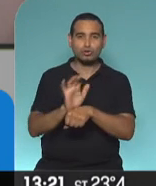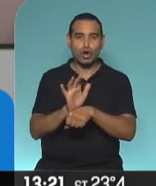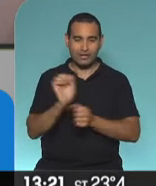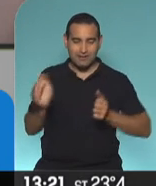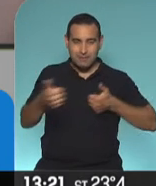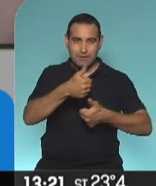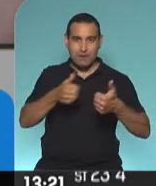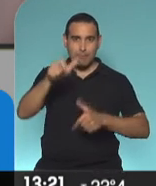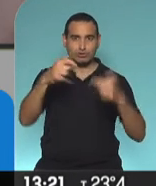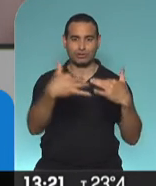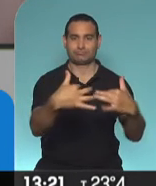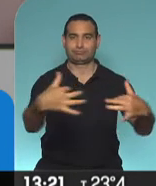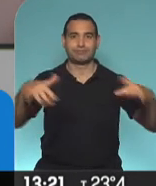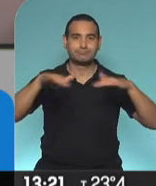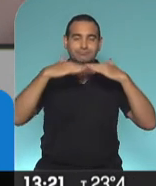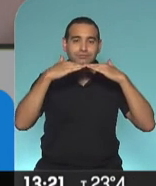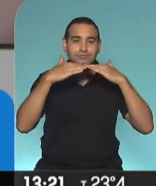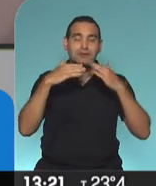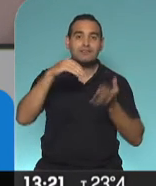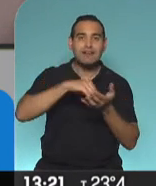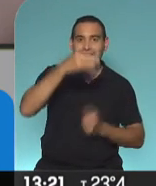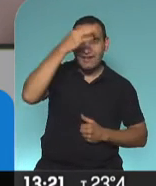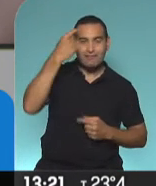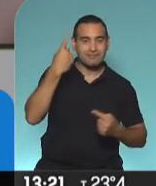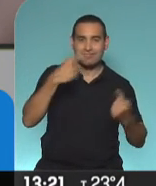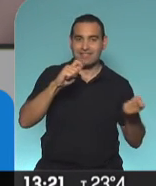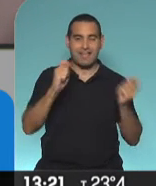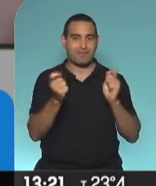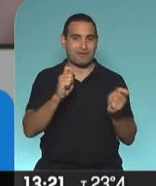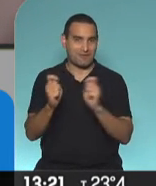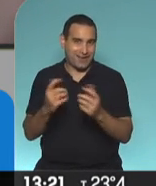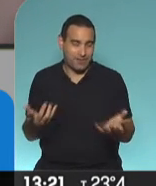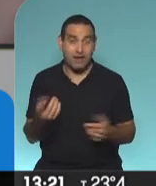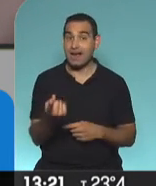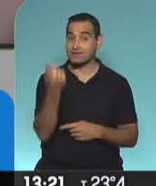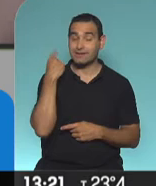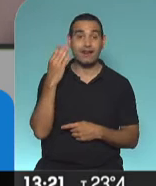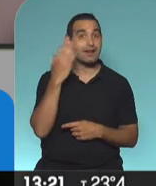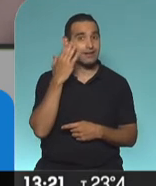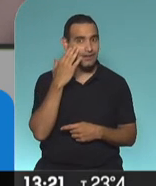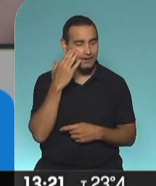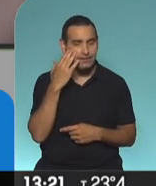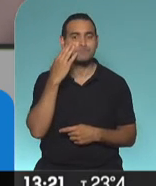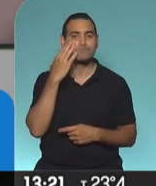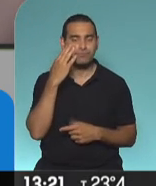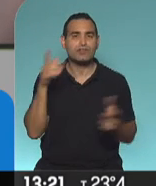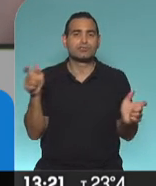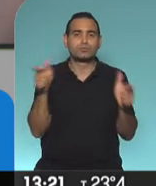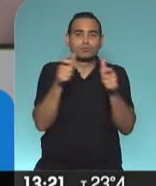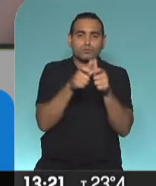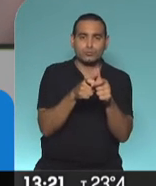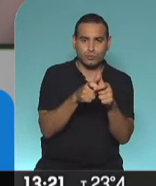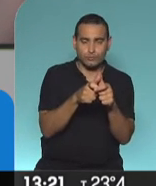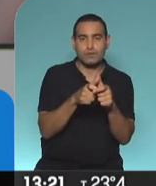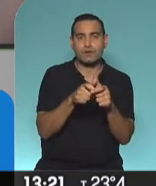con el público que lo está viviendo y lo está respirando, y cada obra puede cambiar. Dicho esto, ayer por la tarde se realizó una reunión